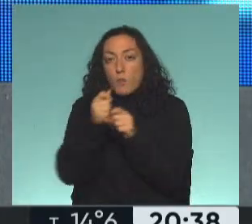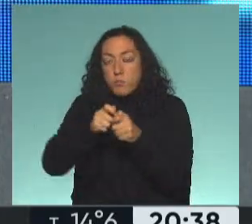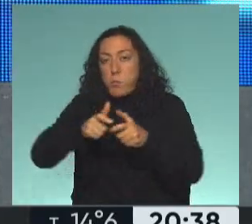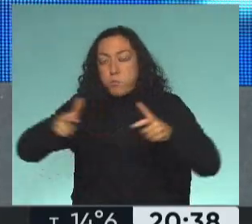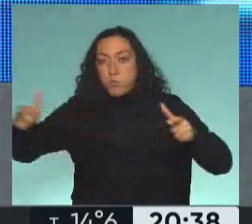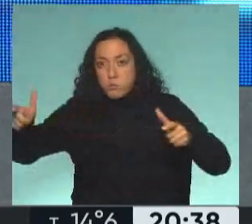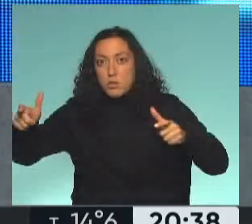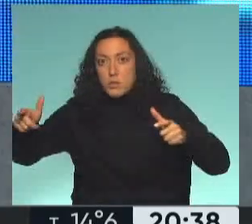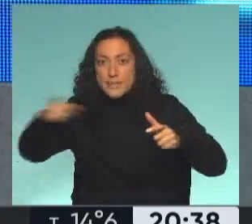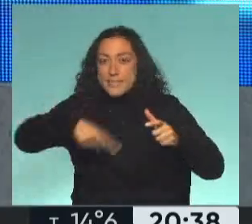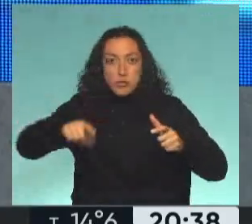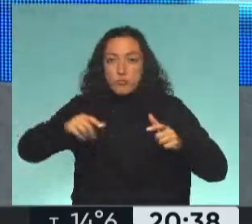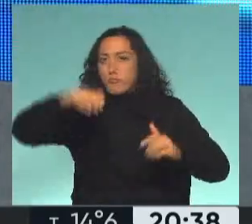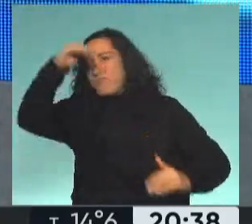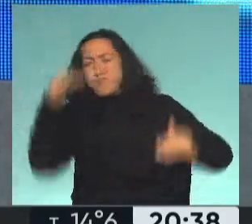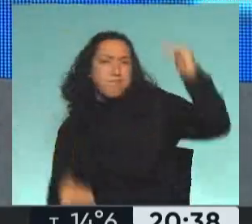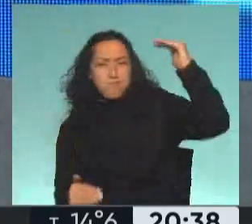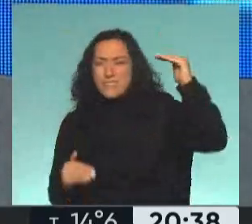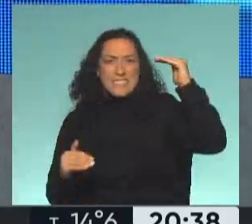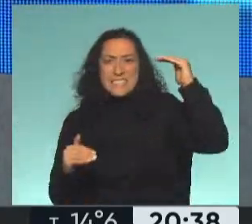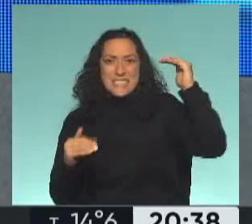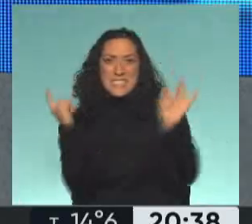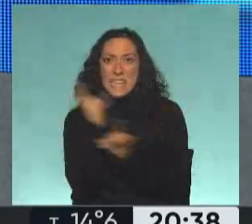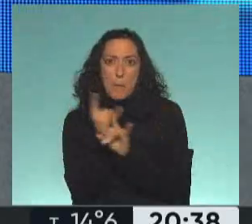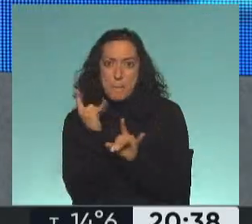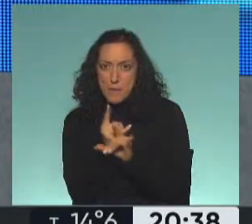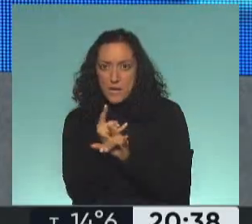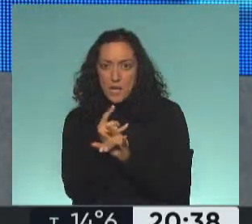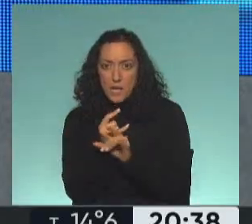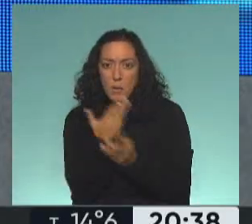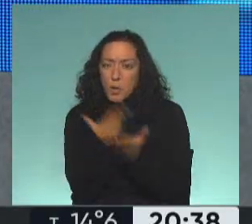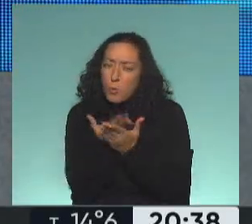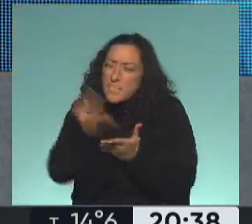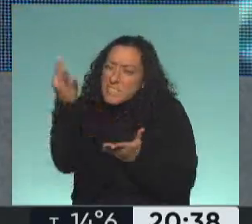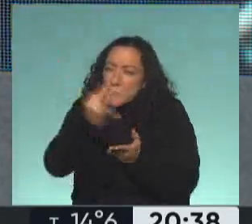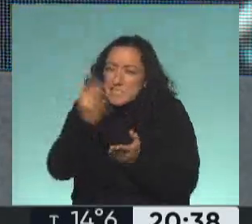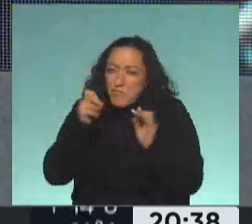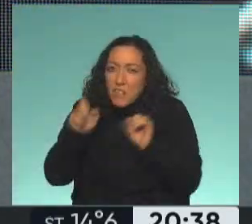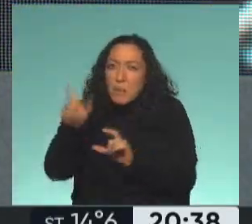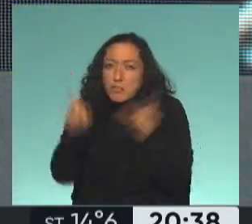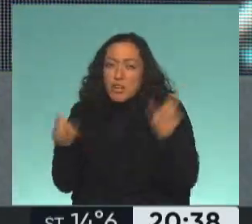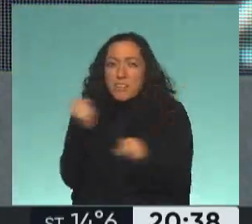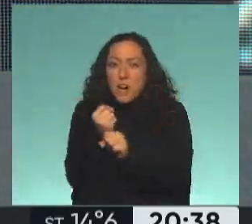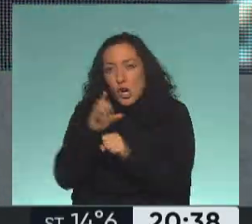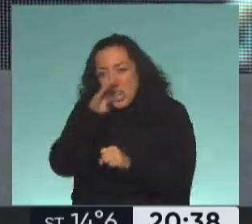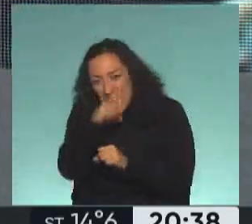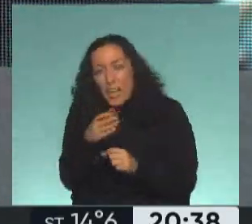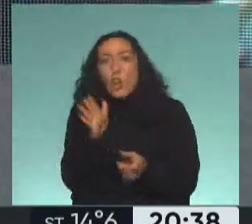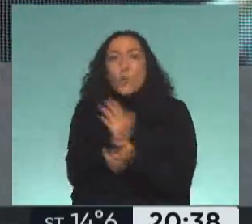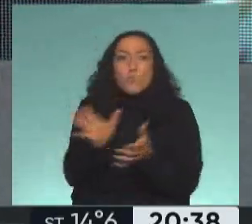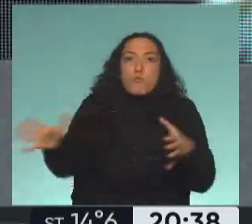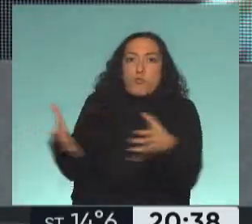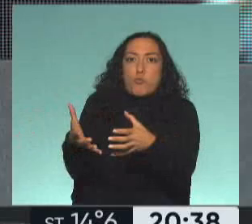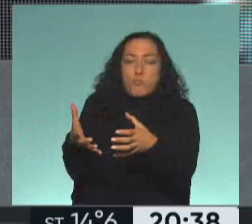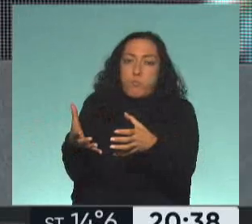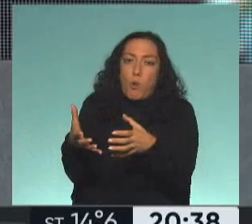más atrás de la inflación siempre, ¿no? ¿No tendría que haber alguna propuesta más específica, más concreta, que permita a esa